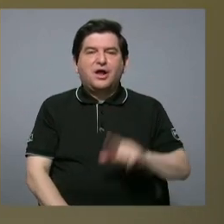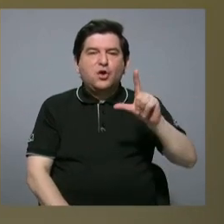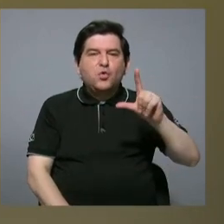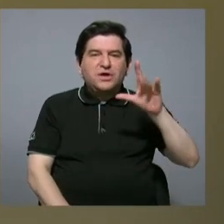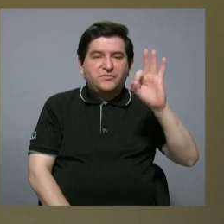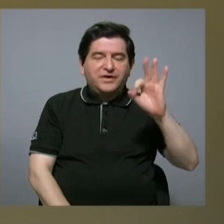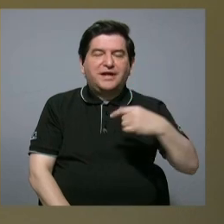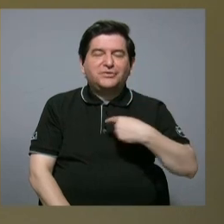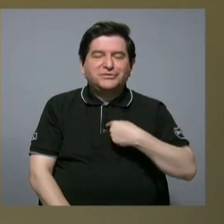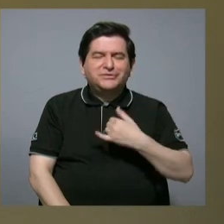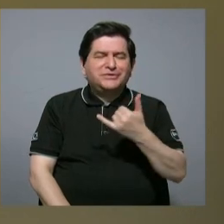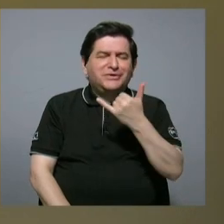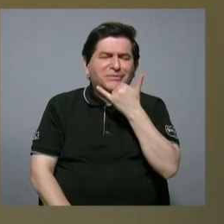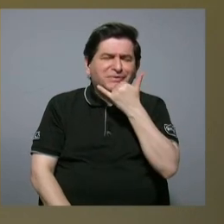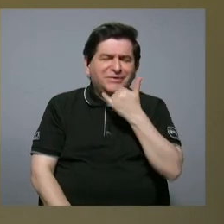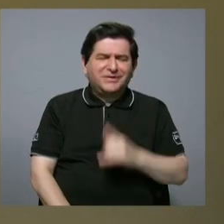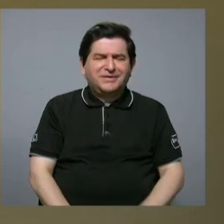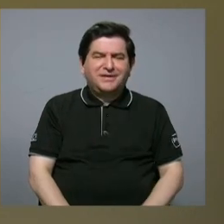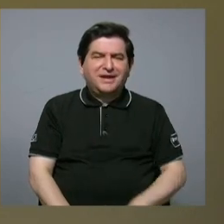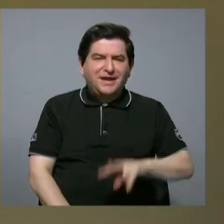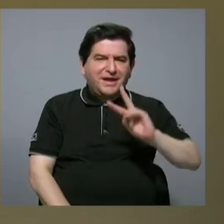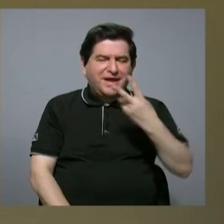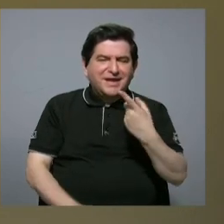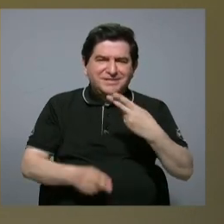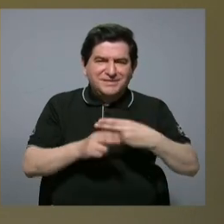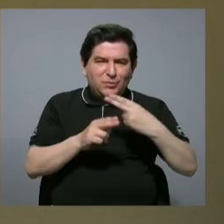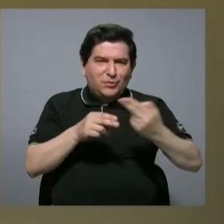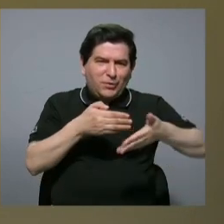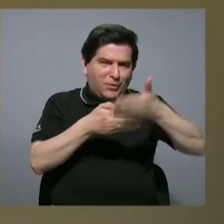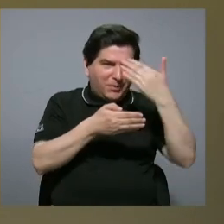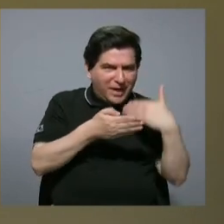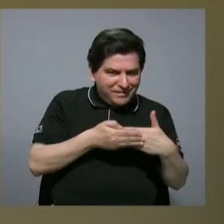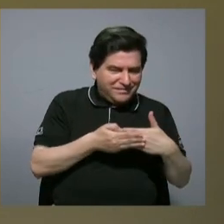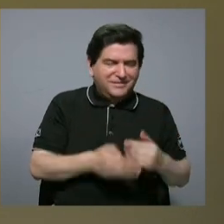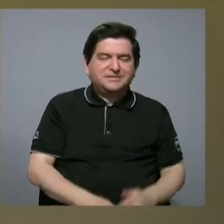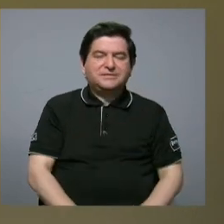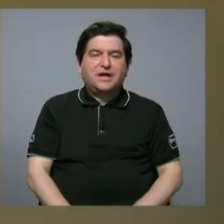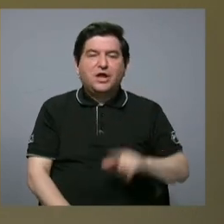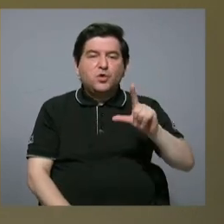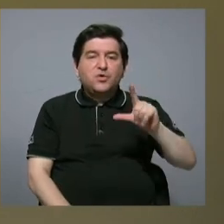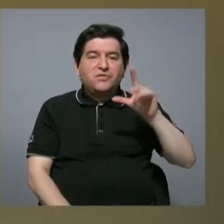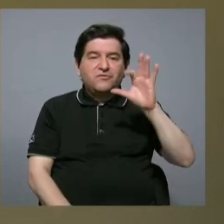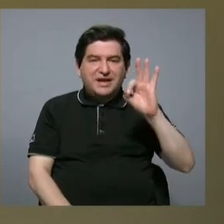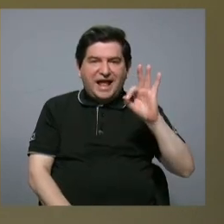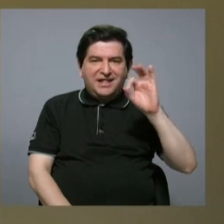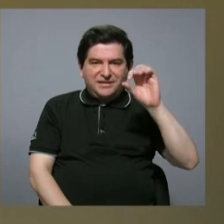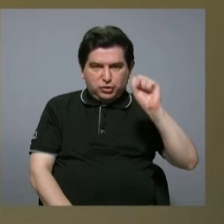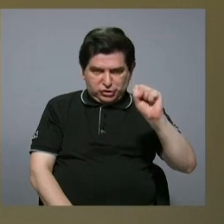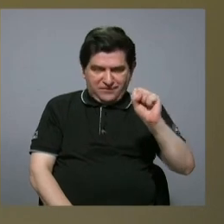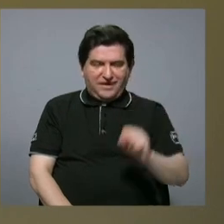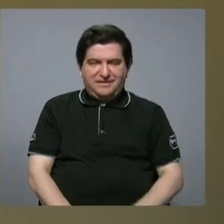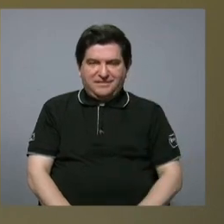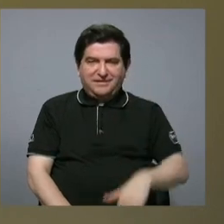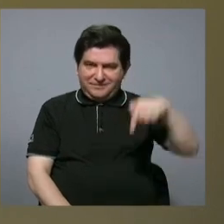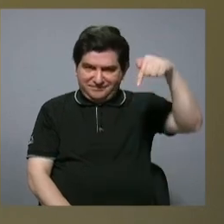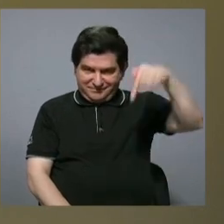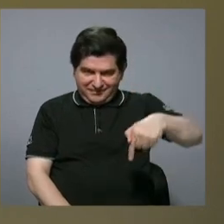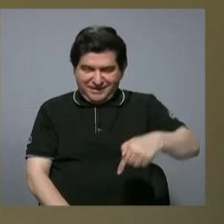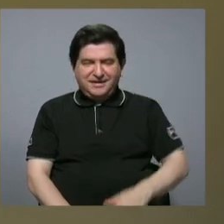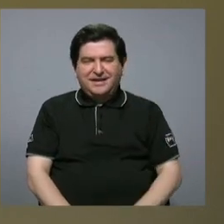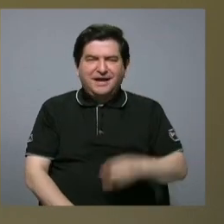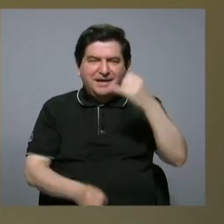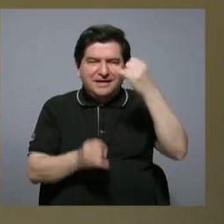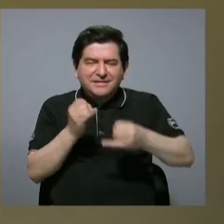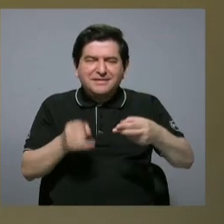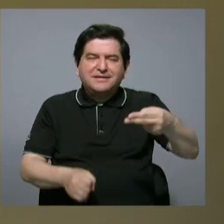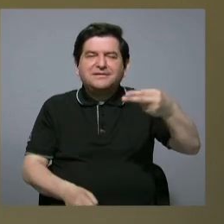me equivoqué en su segundo nombre, don Luis Fernando Cibaja, nos está terminando